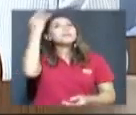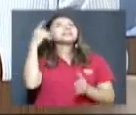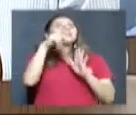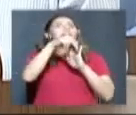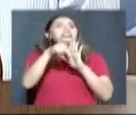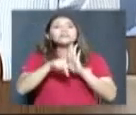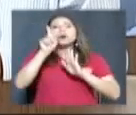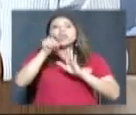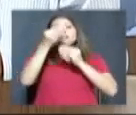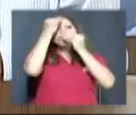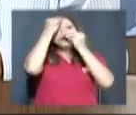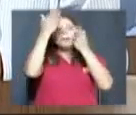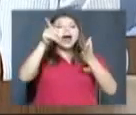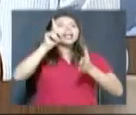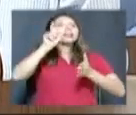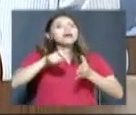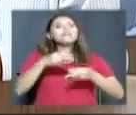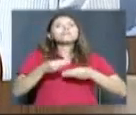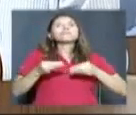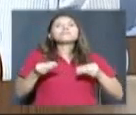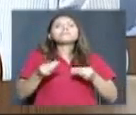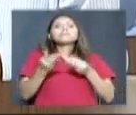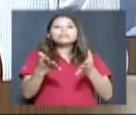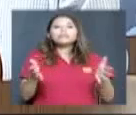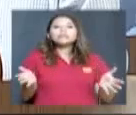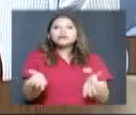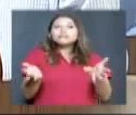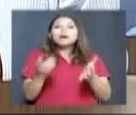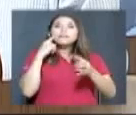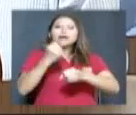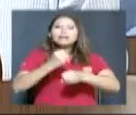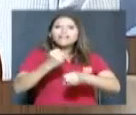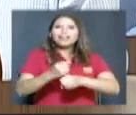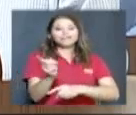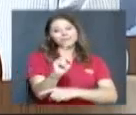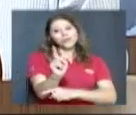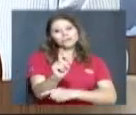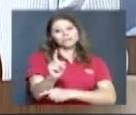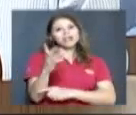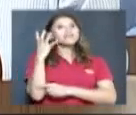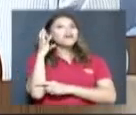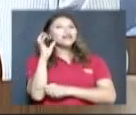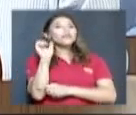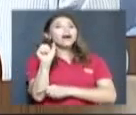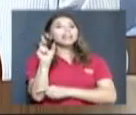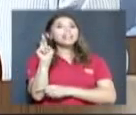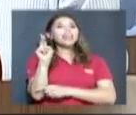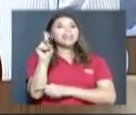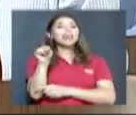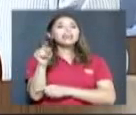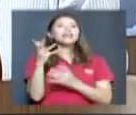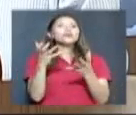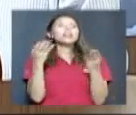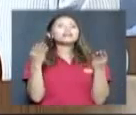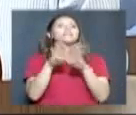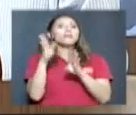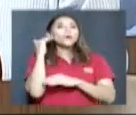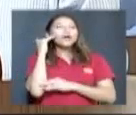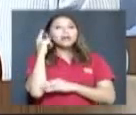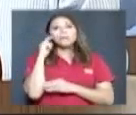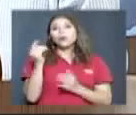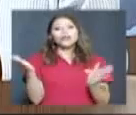que hay que crear agendas, olvídense, el principio básico es que ese operador dice, esto no me produce plata, por lo tanto, fuera. Le